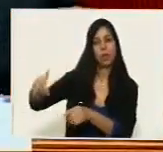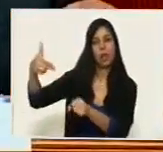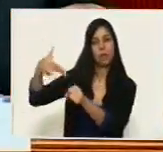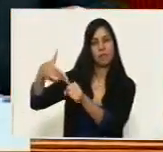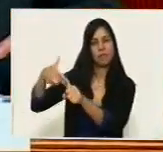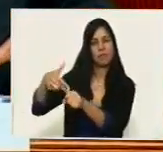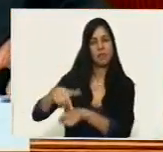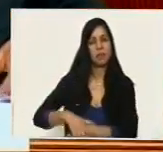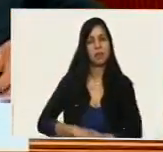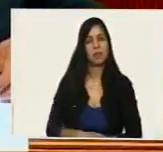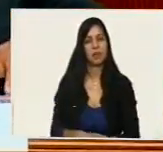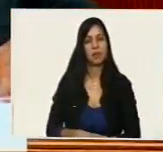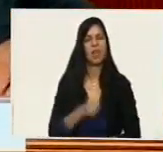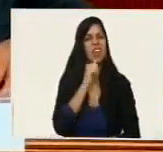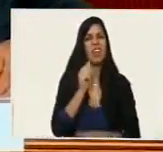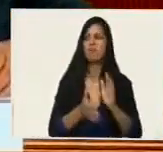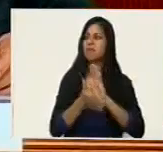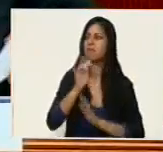¿Quién iba a Argentina?